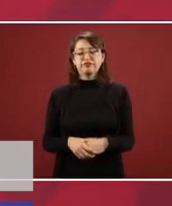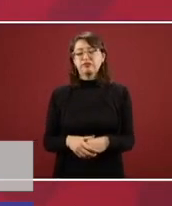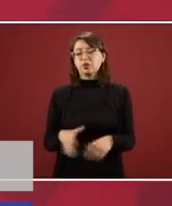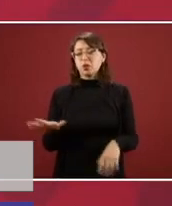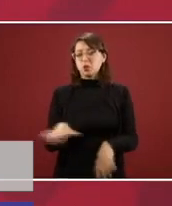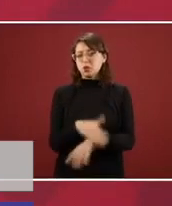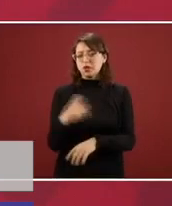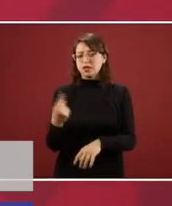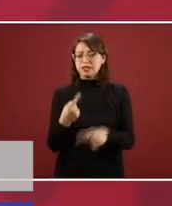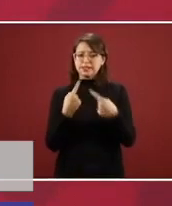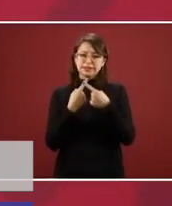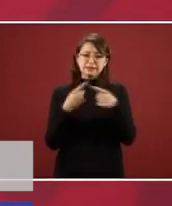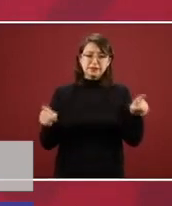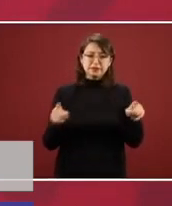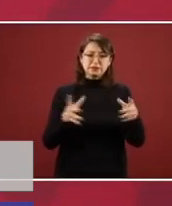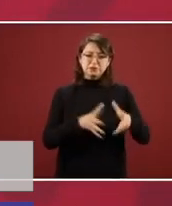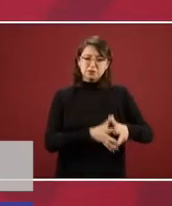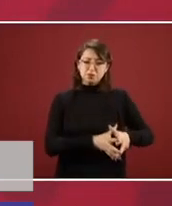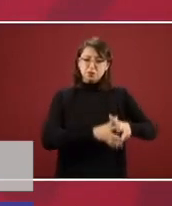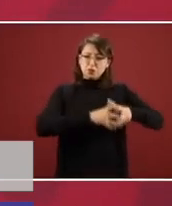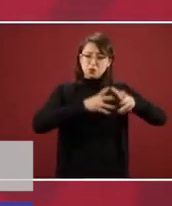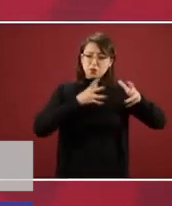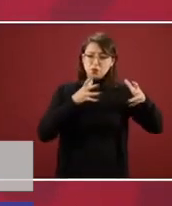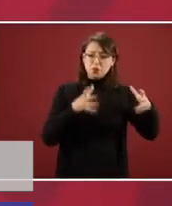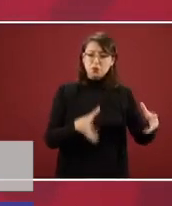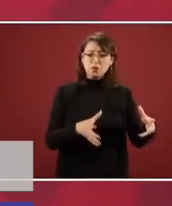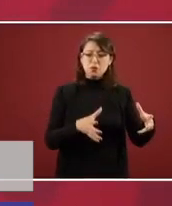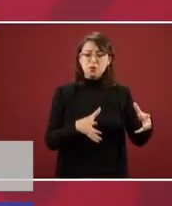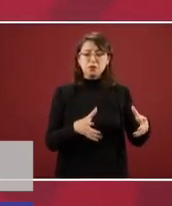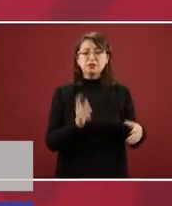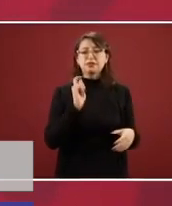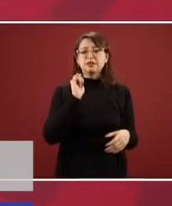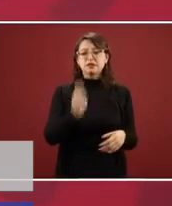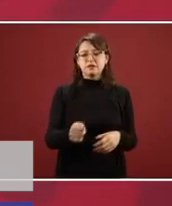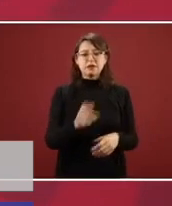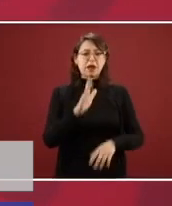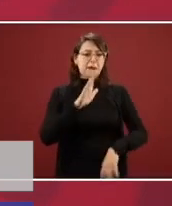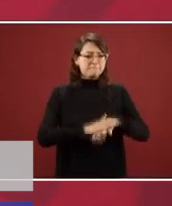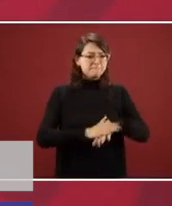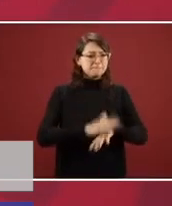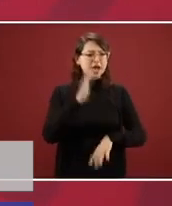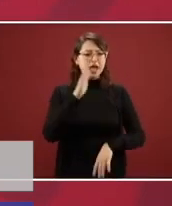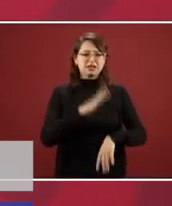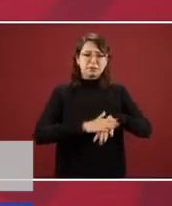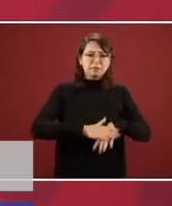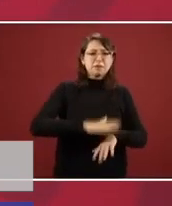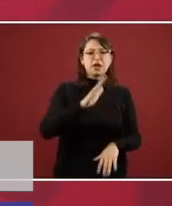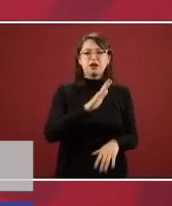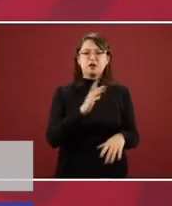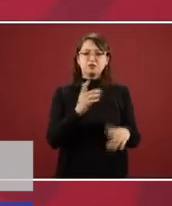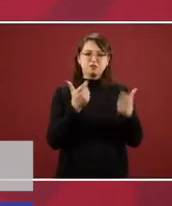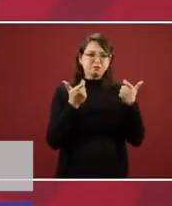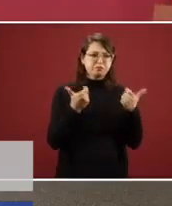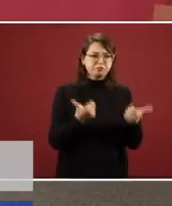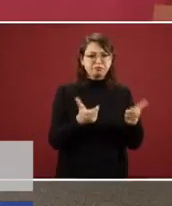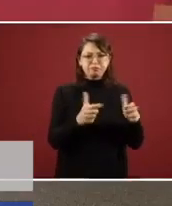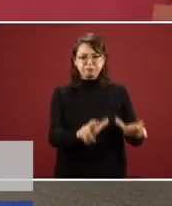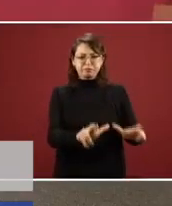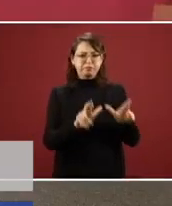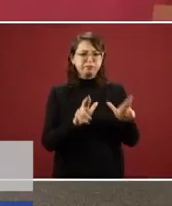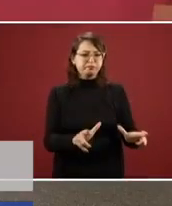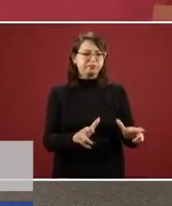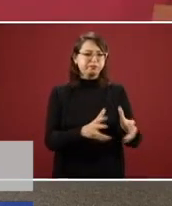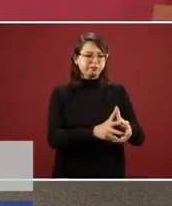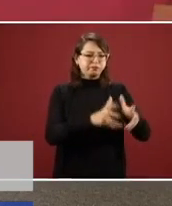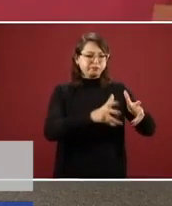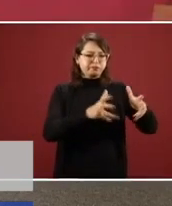Sobre la negativa del EZLN sobre el Tren Maya, reitera que no cuentan con la información suficiente ya que no se afectará a los pueblos indígenas, sino todo